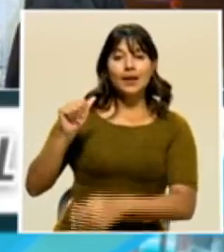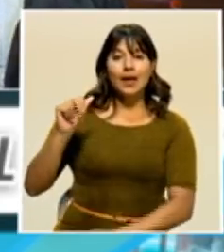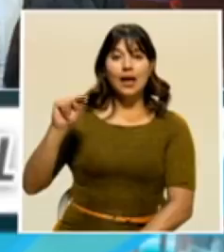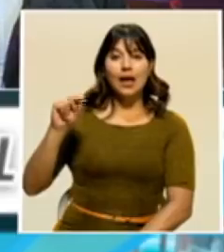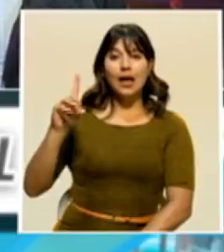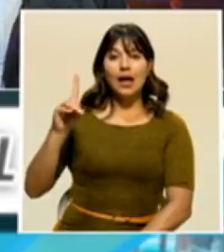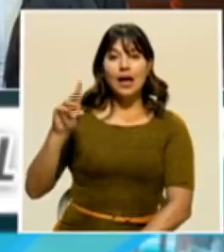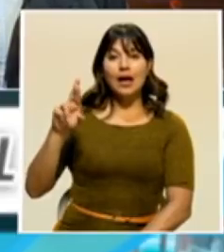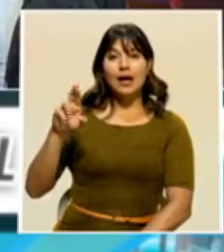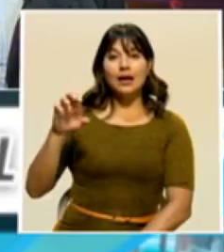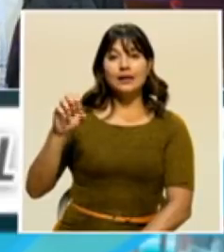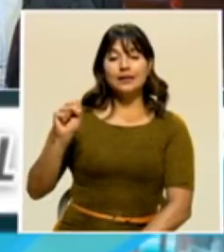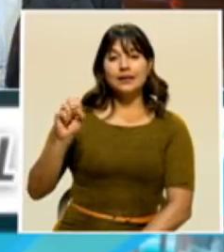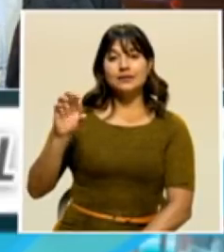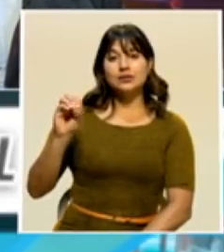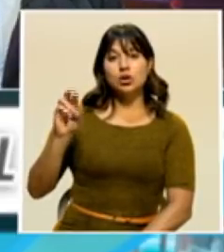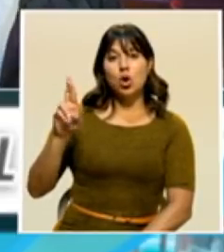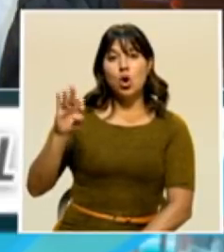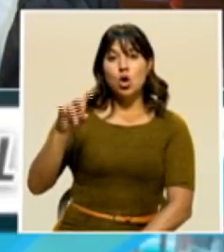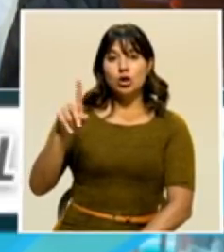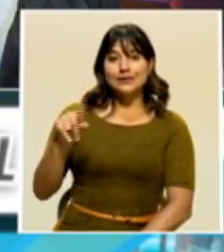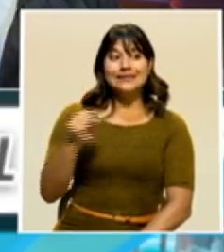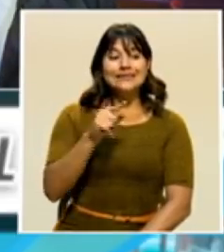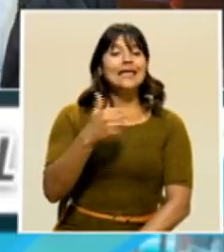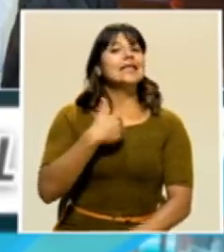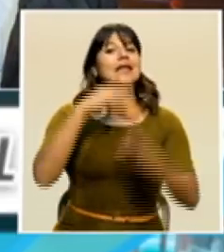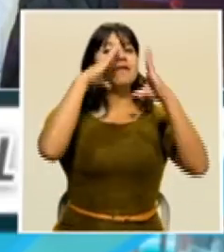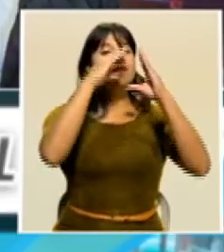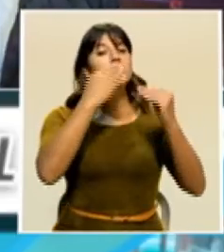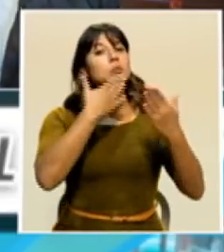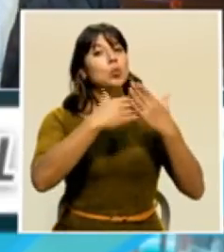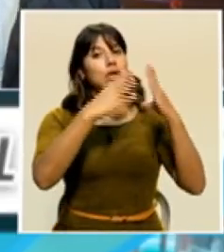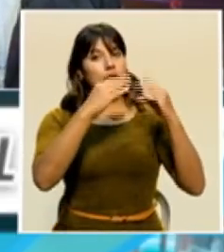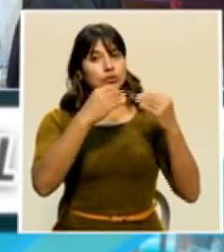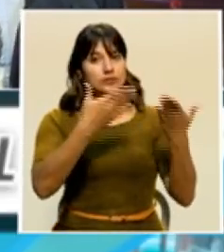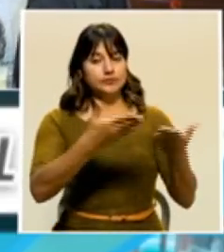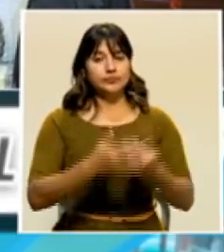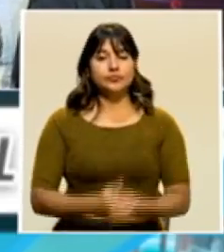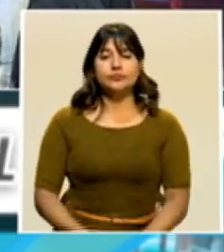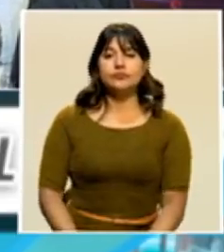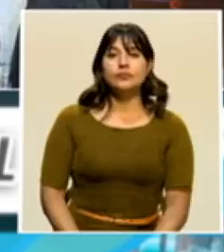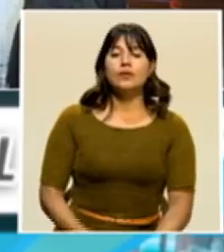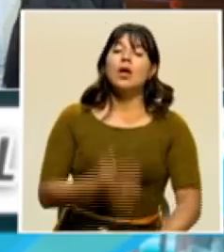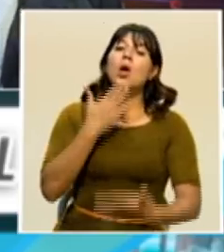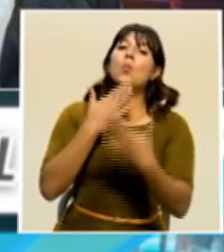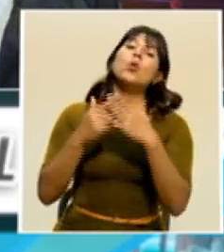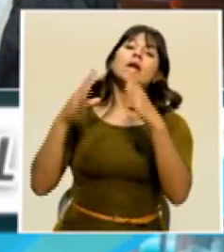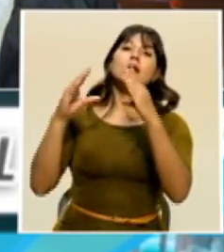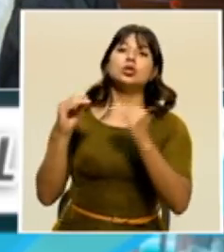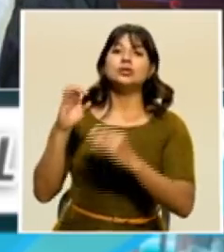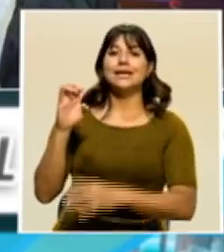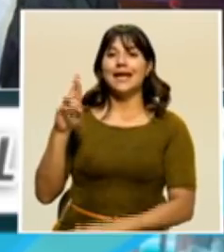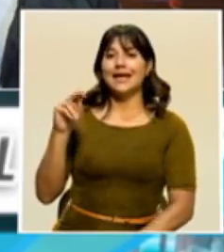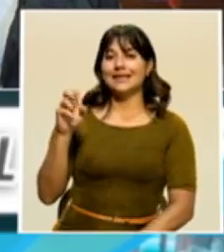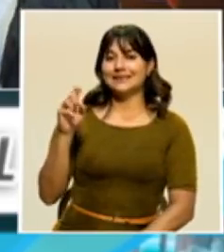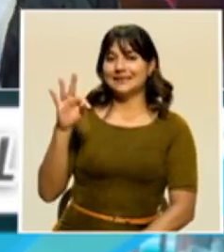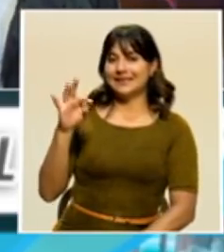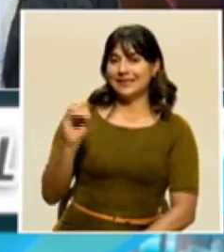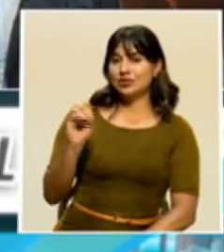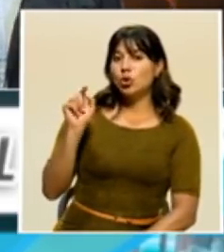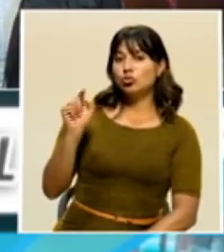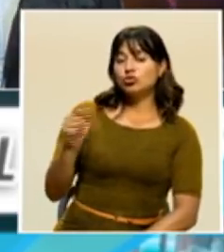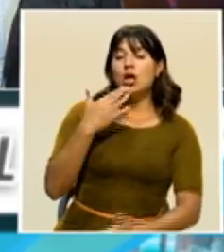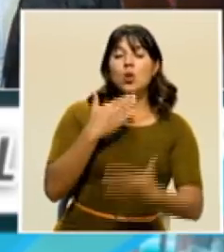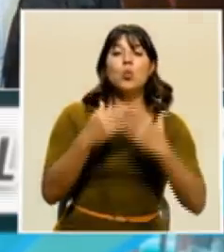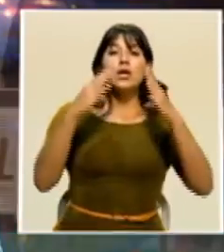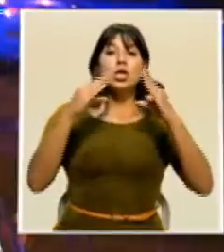tiene la información. Adelante, Andrés, buenas noches. Buenas noches, don Ernesto, para usted y para los televidentes. Así